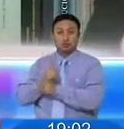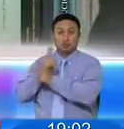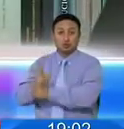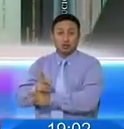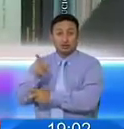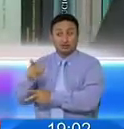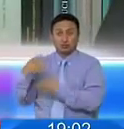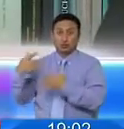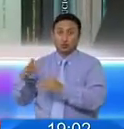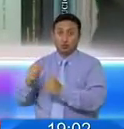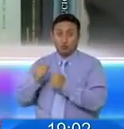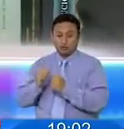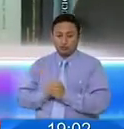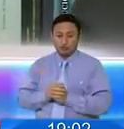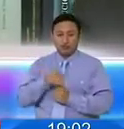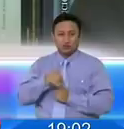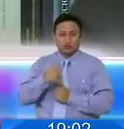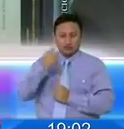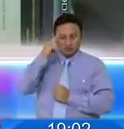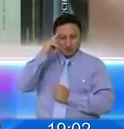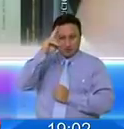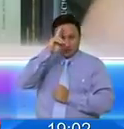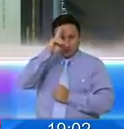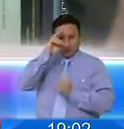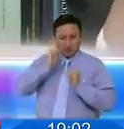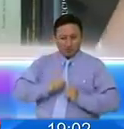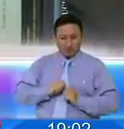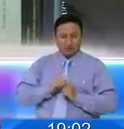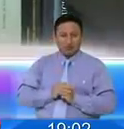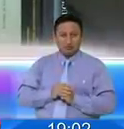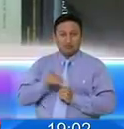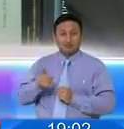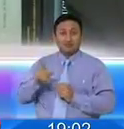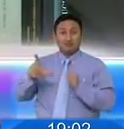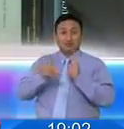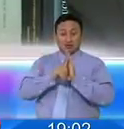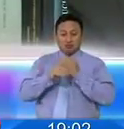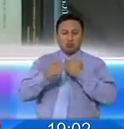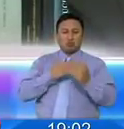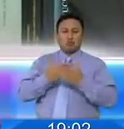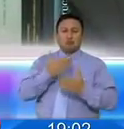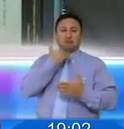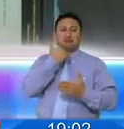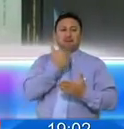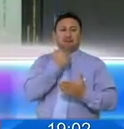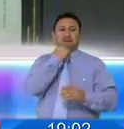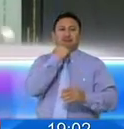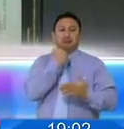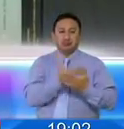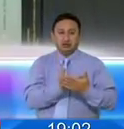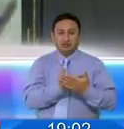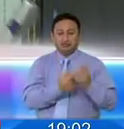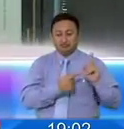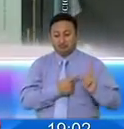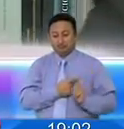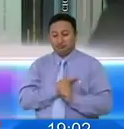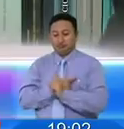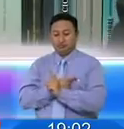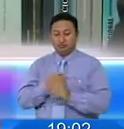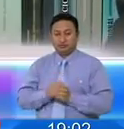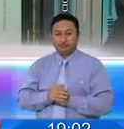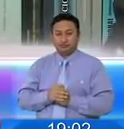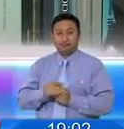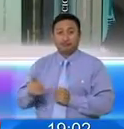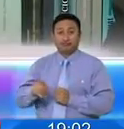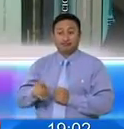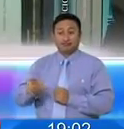es que usted aproveche esas fallas para violar su propia ley y hacer lo que dice la defensa de